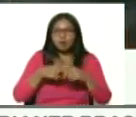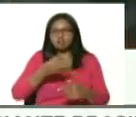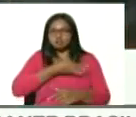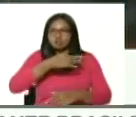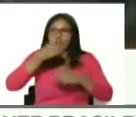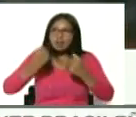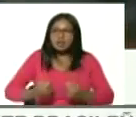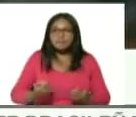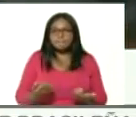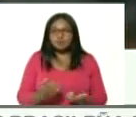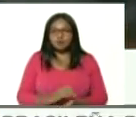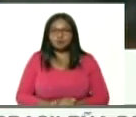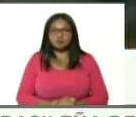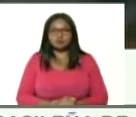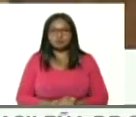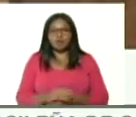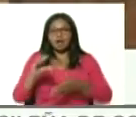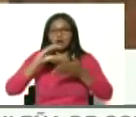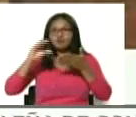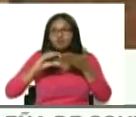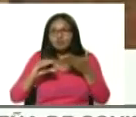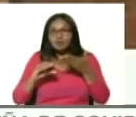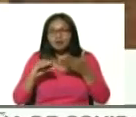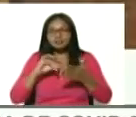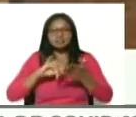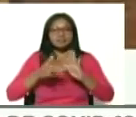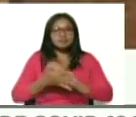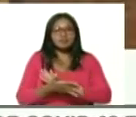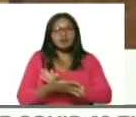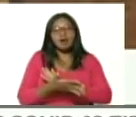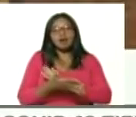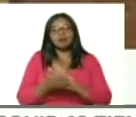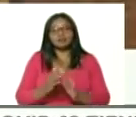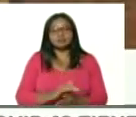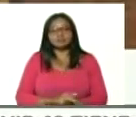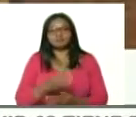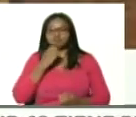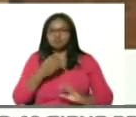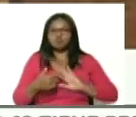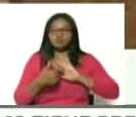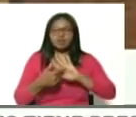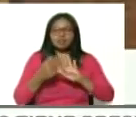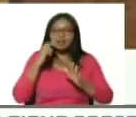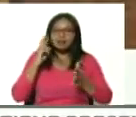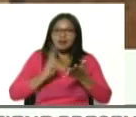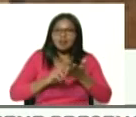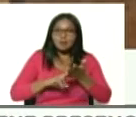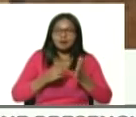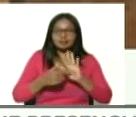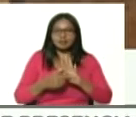dialéctica materialista, las categorías de la dialéctica materialista expresadas en la realidad.